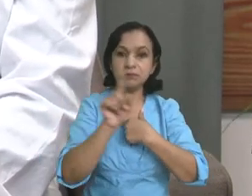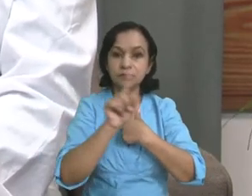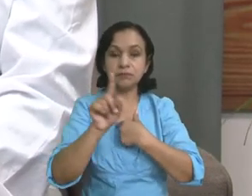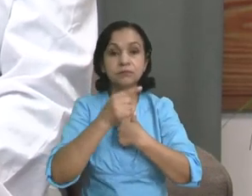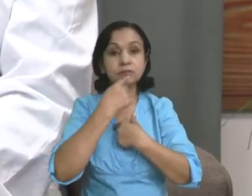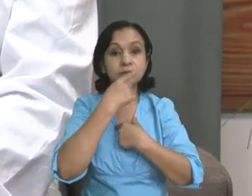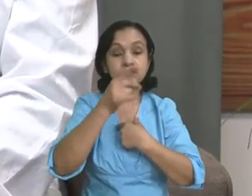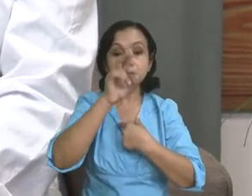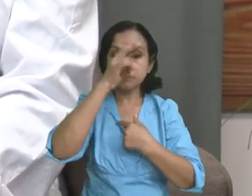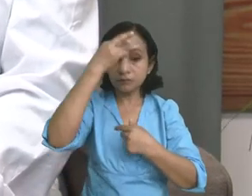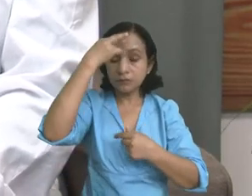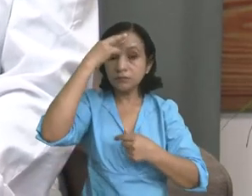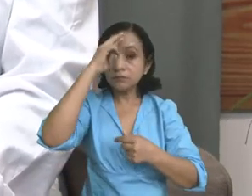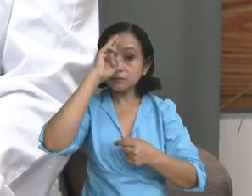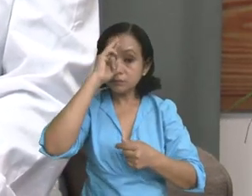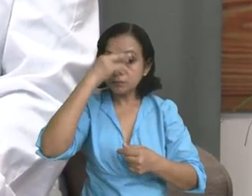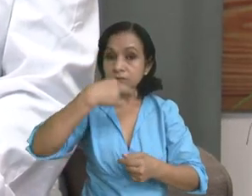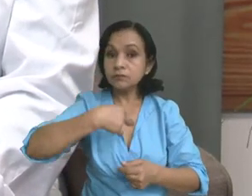responsablemente,